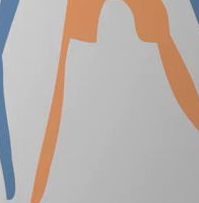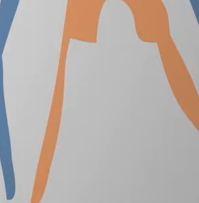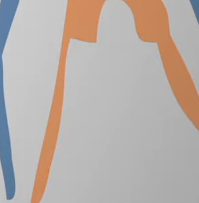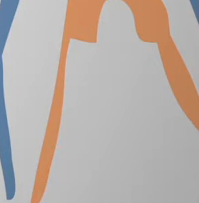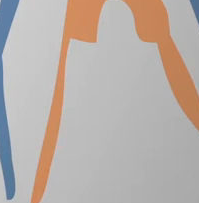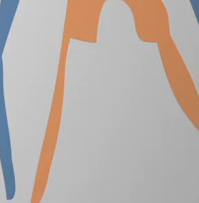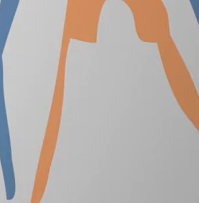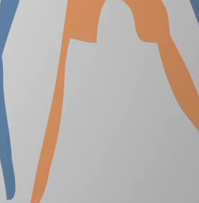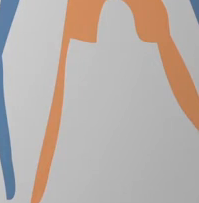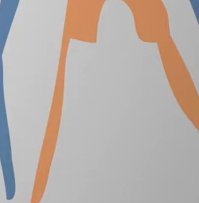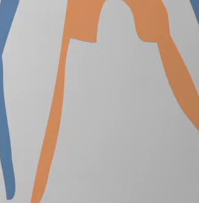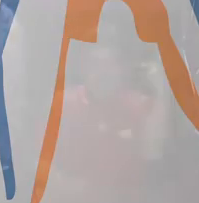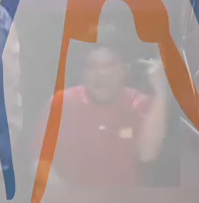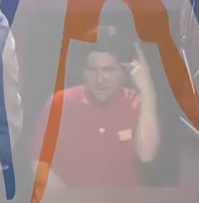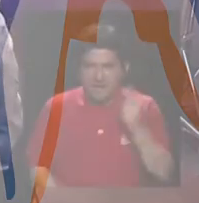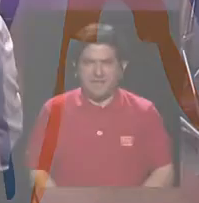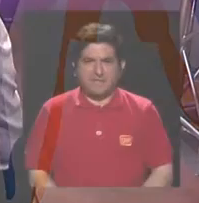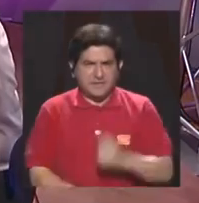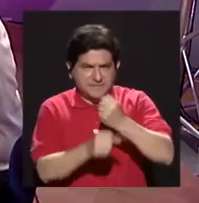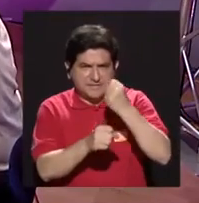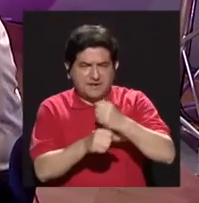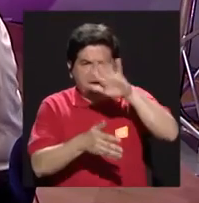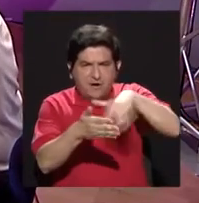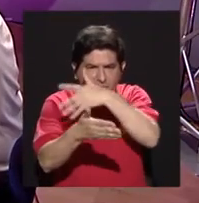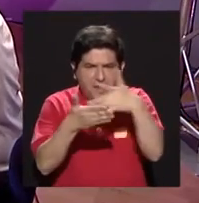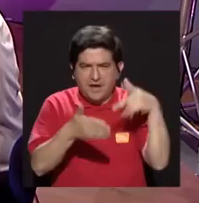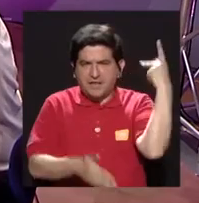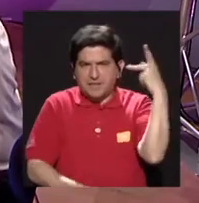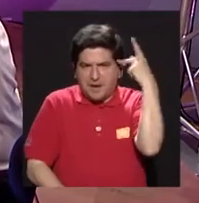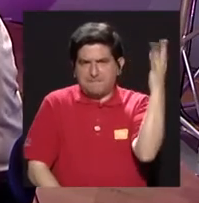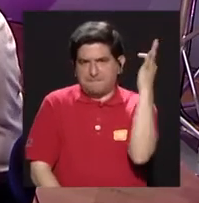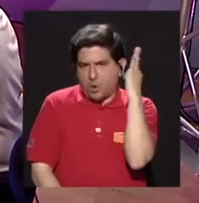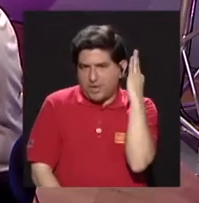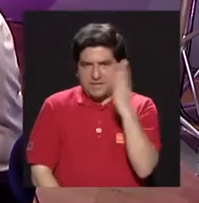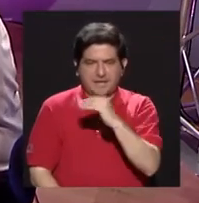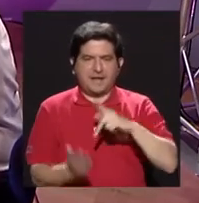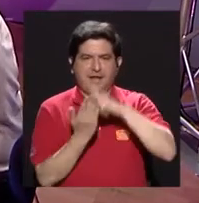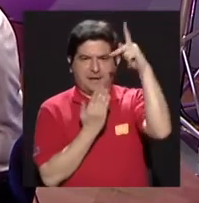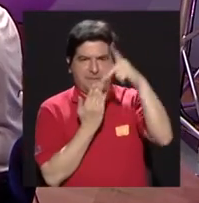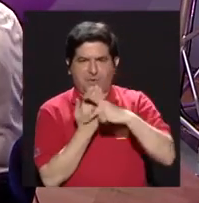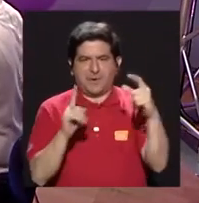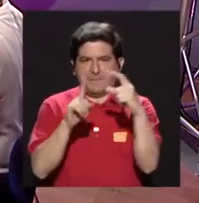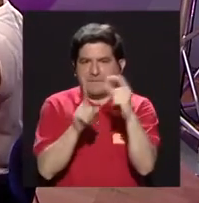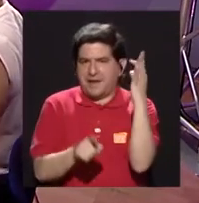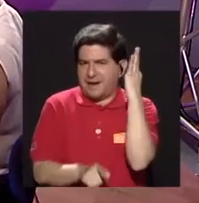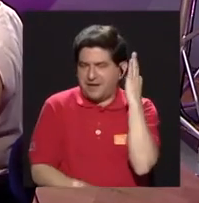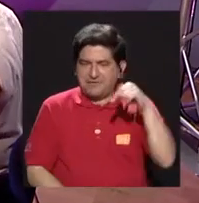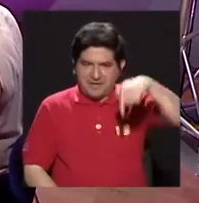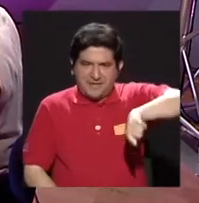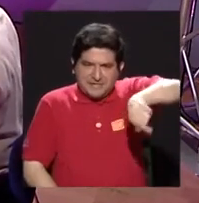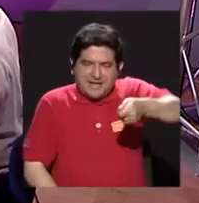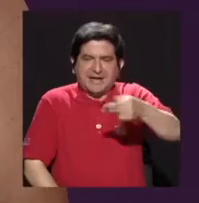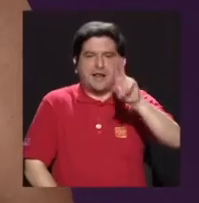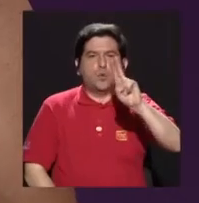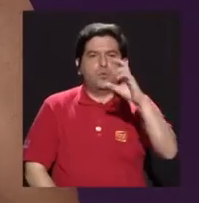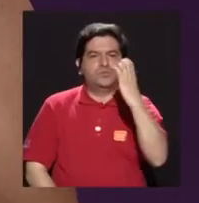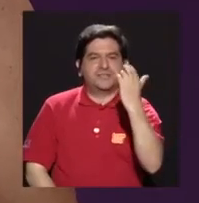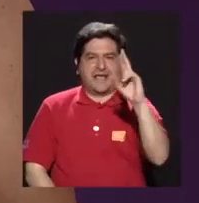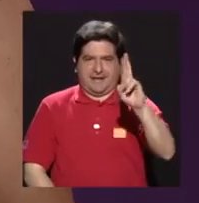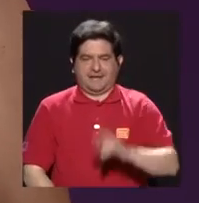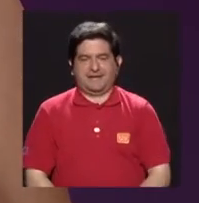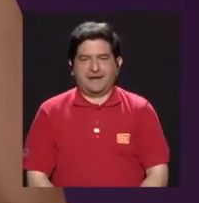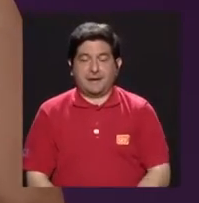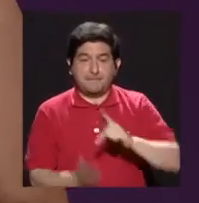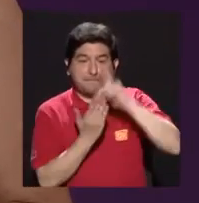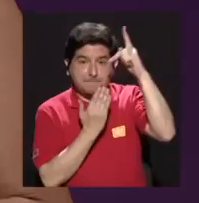Bienvenidas, estamos en Miradas Políticas, una coproducción de la Agenda Política de Mujeres y de Palabra de Mujer de este canal de la UCR.